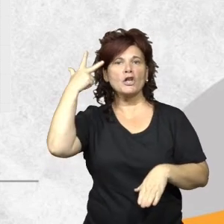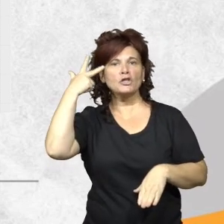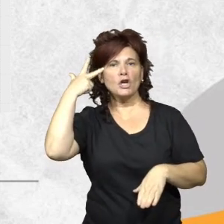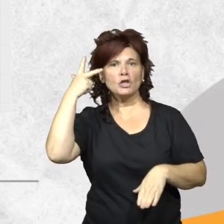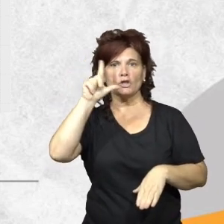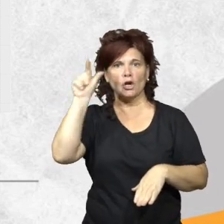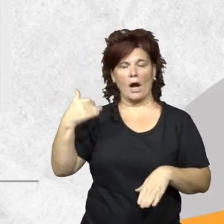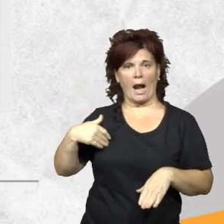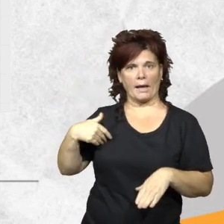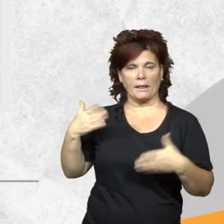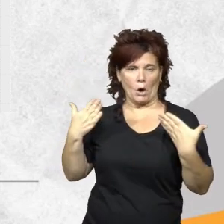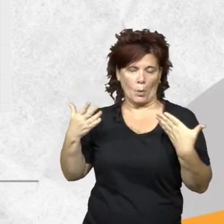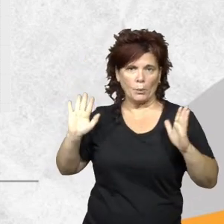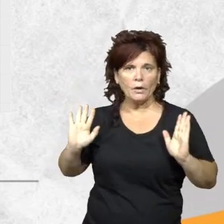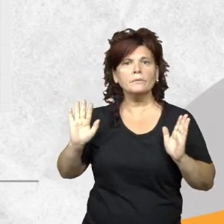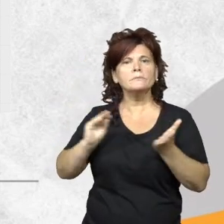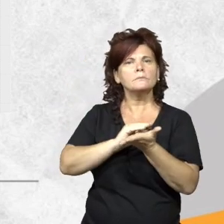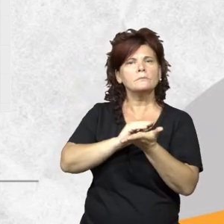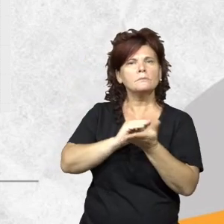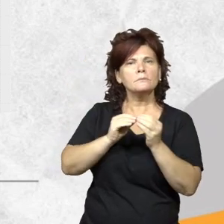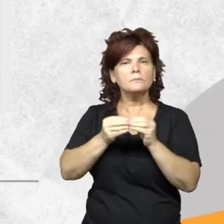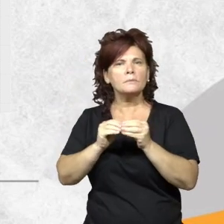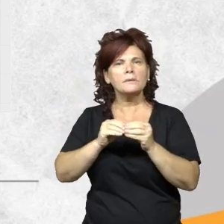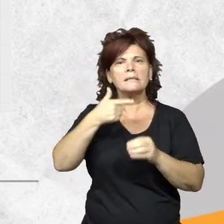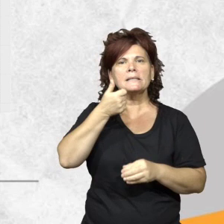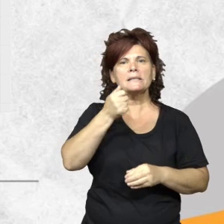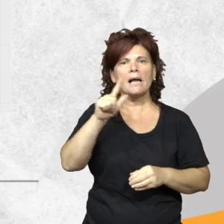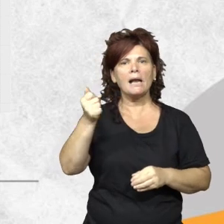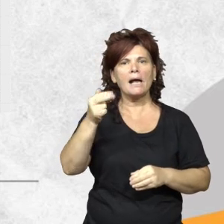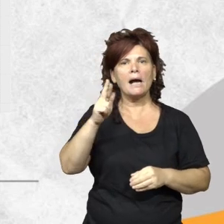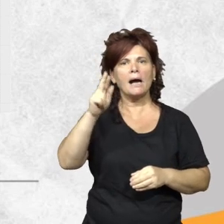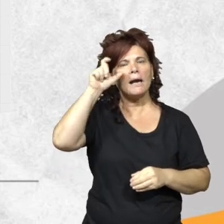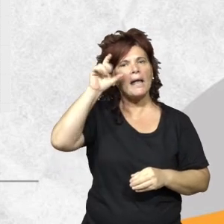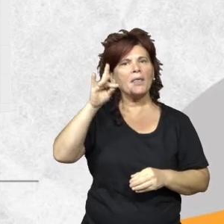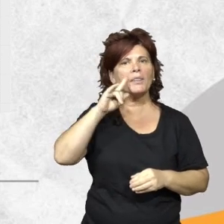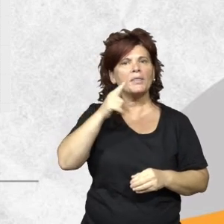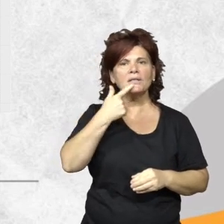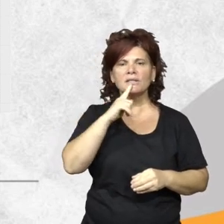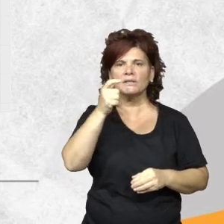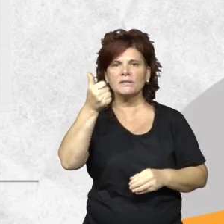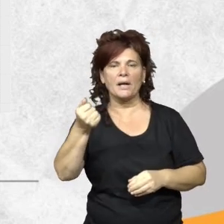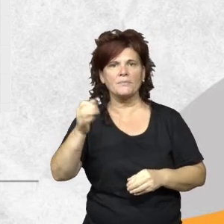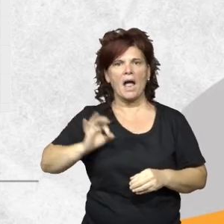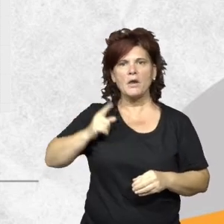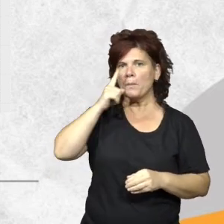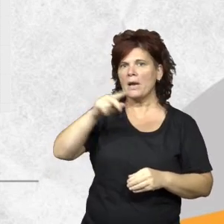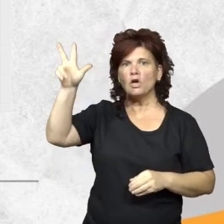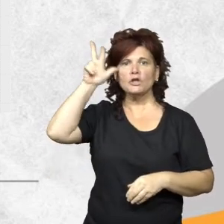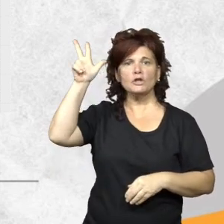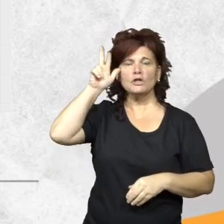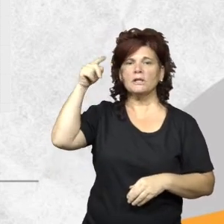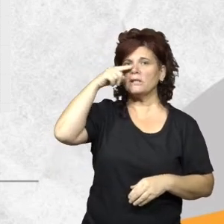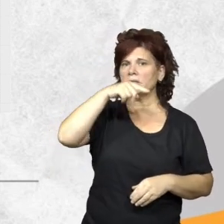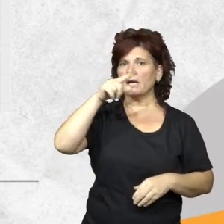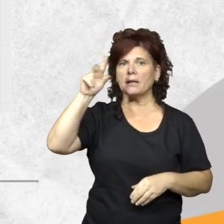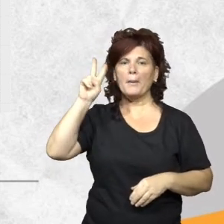argentino, ¿verdad? Por supuesto. Se llama el caso de los saladeristas por contaminación de un río de 1887 y vean este extracto